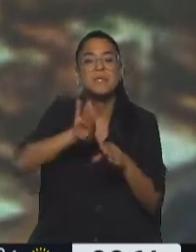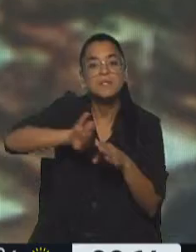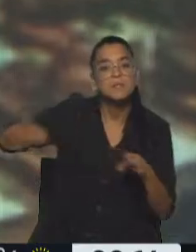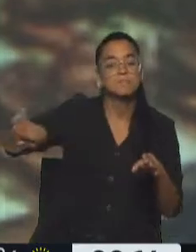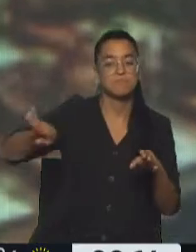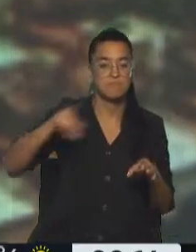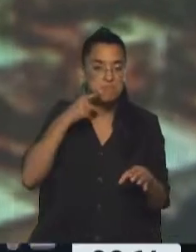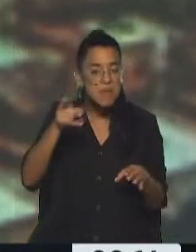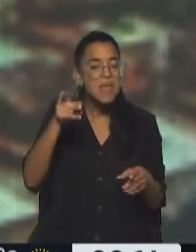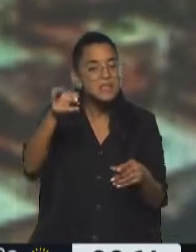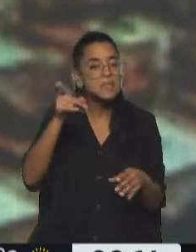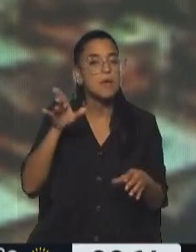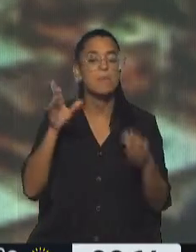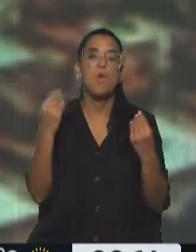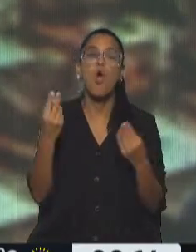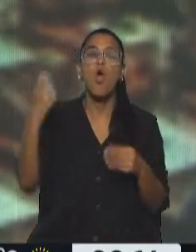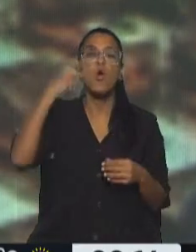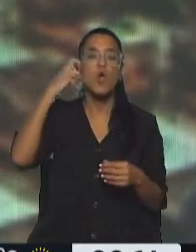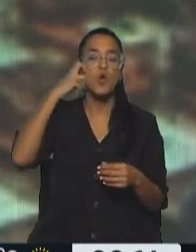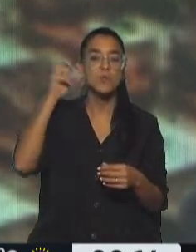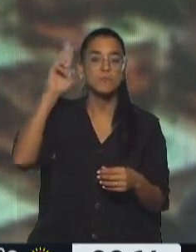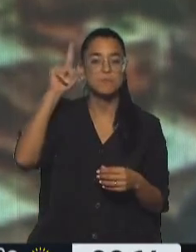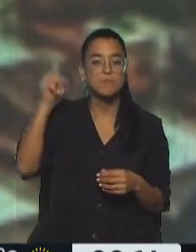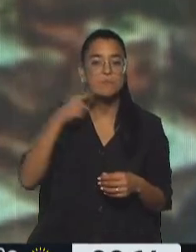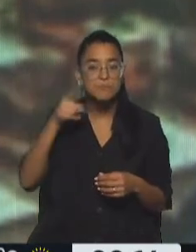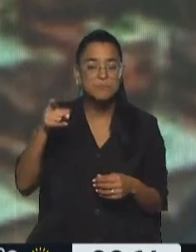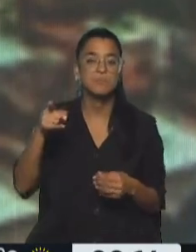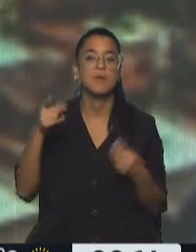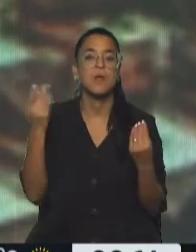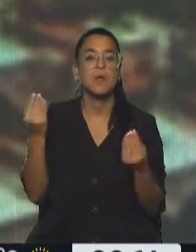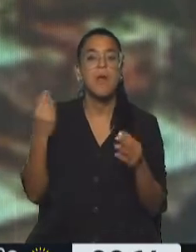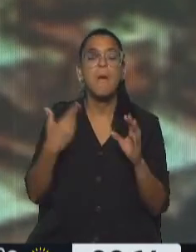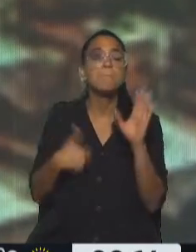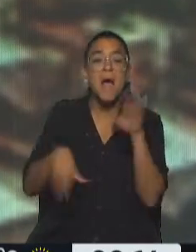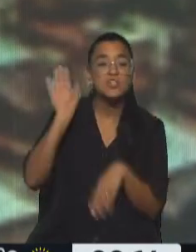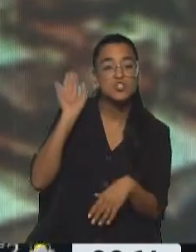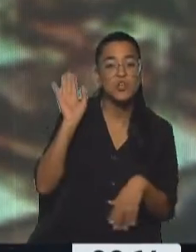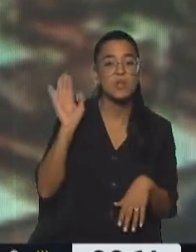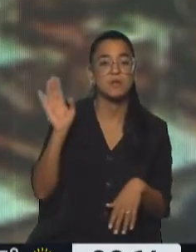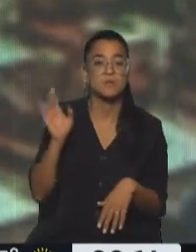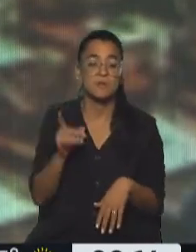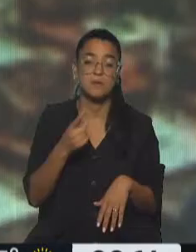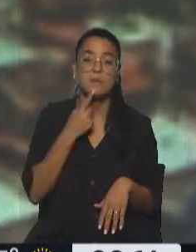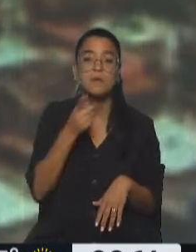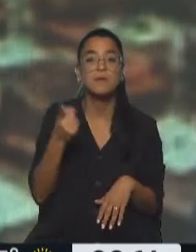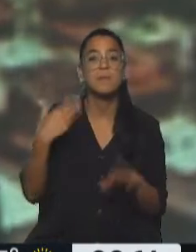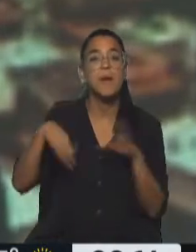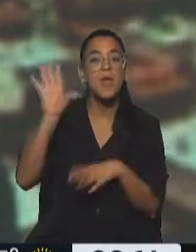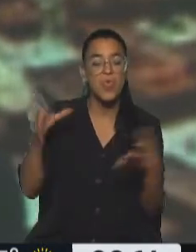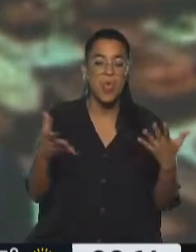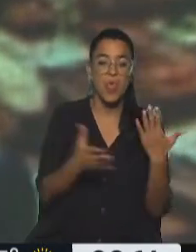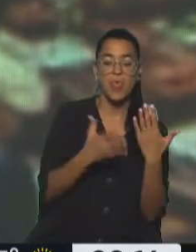la característica del Congreso peruano, que en su mayoría está dominada por partidos de derecha con